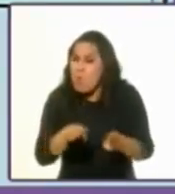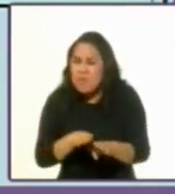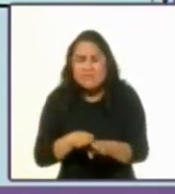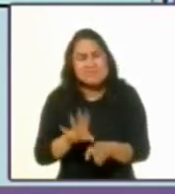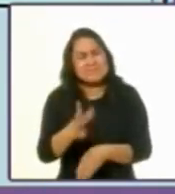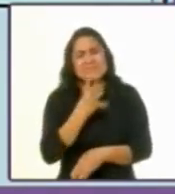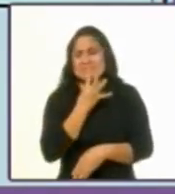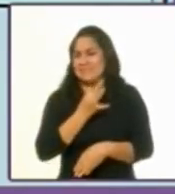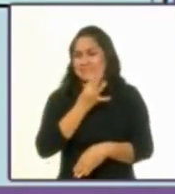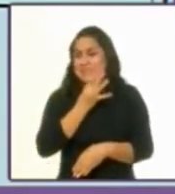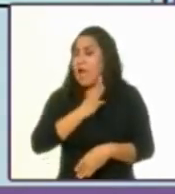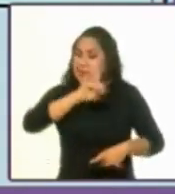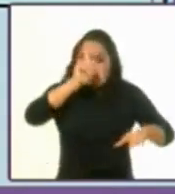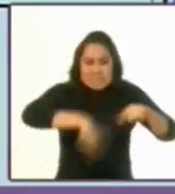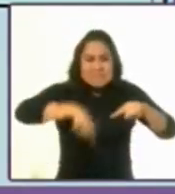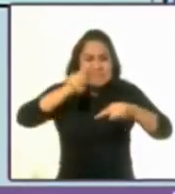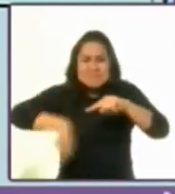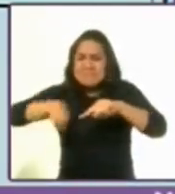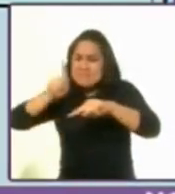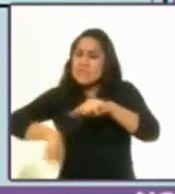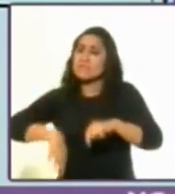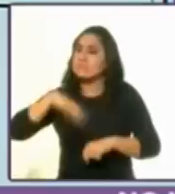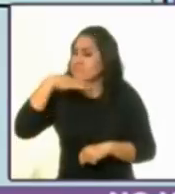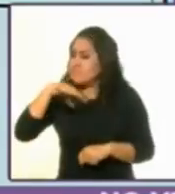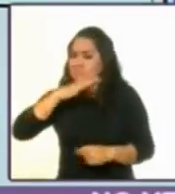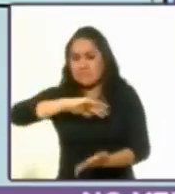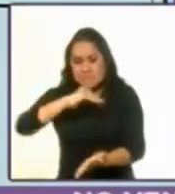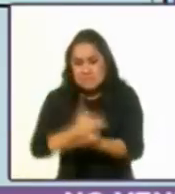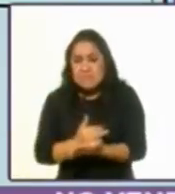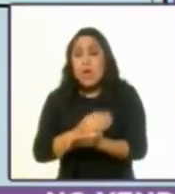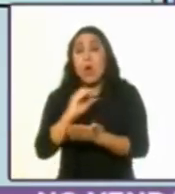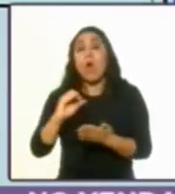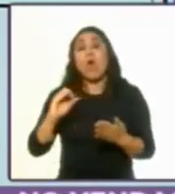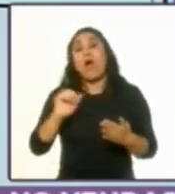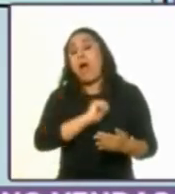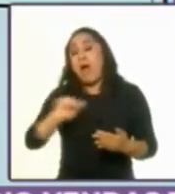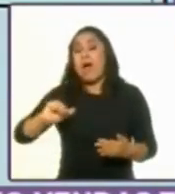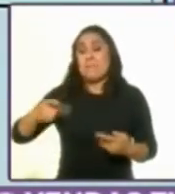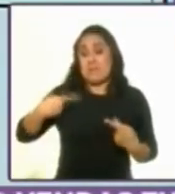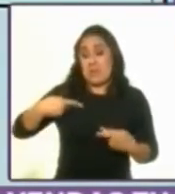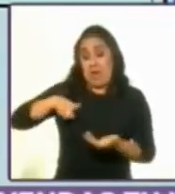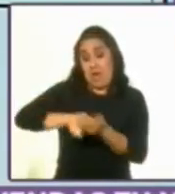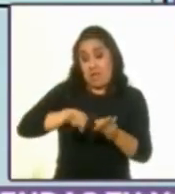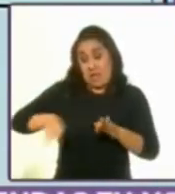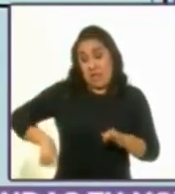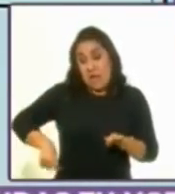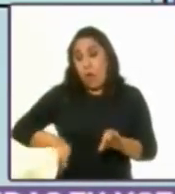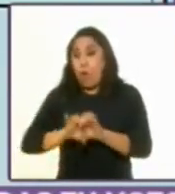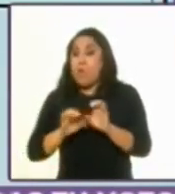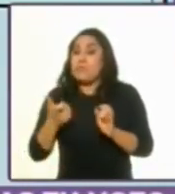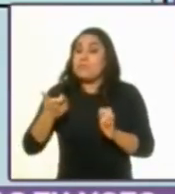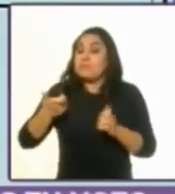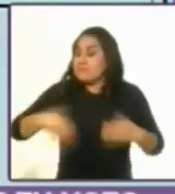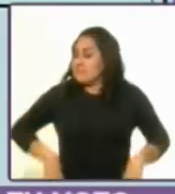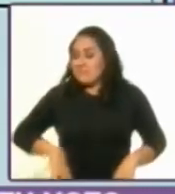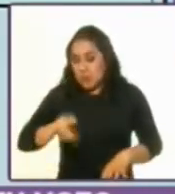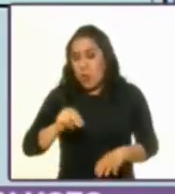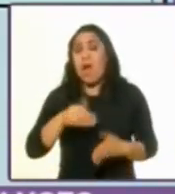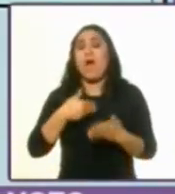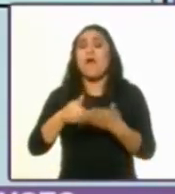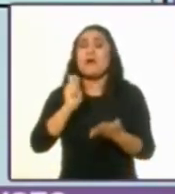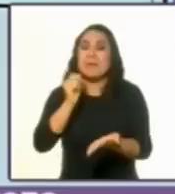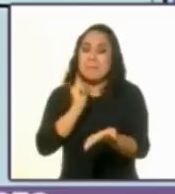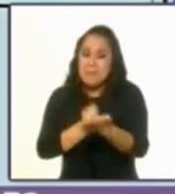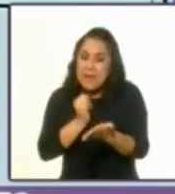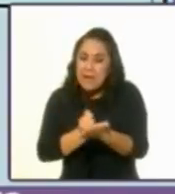acabando con la corrupción y acabando con los privilegios de los altos funcionarios y es más muchos de los impuestos del predial y